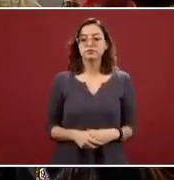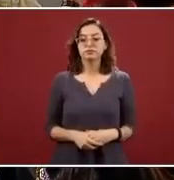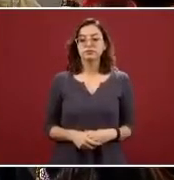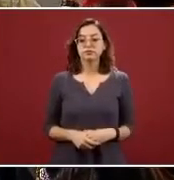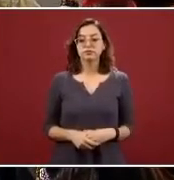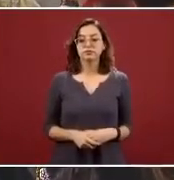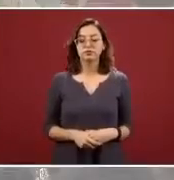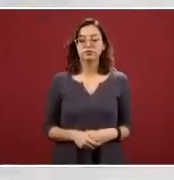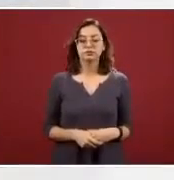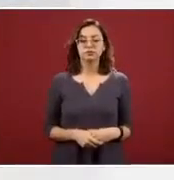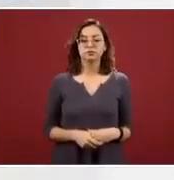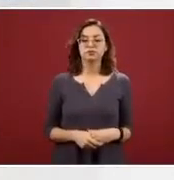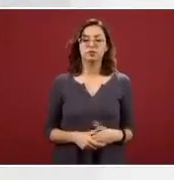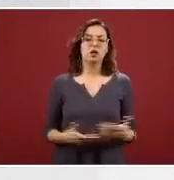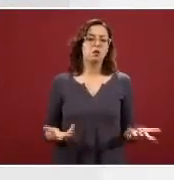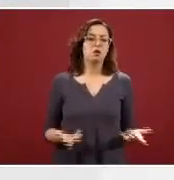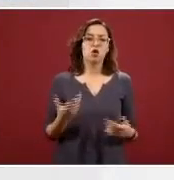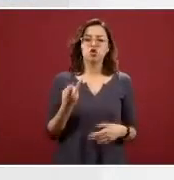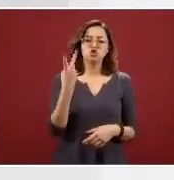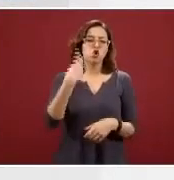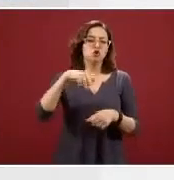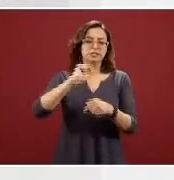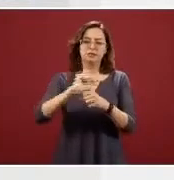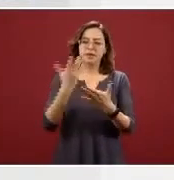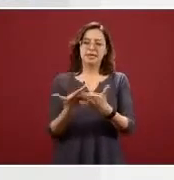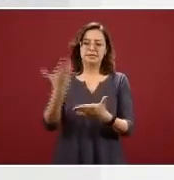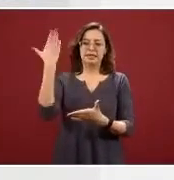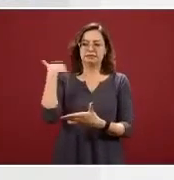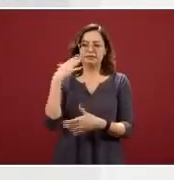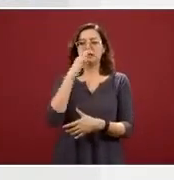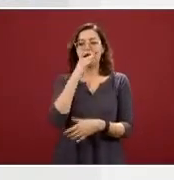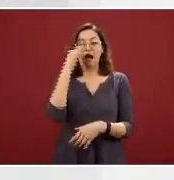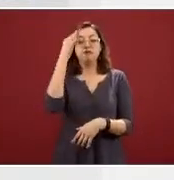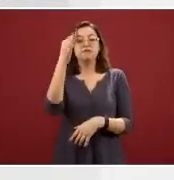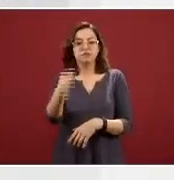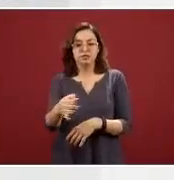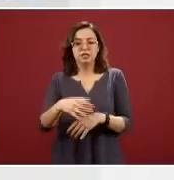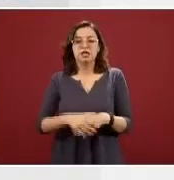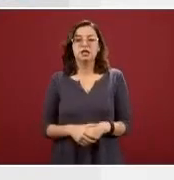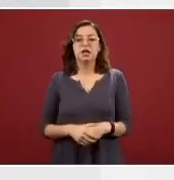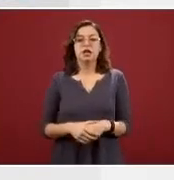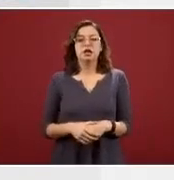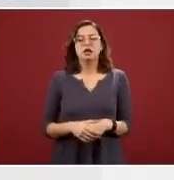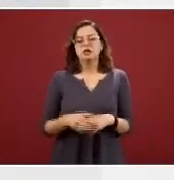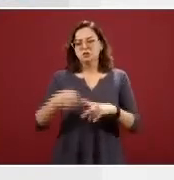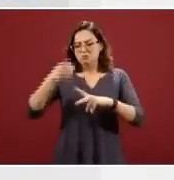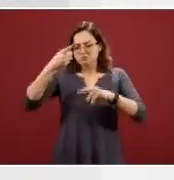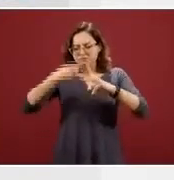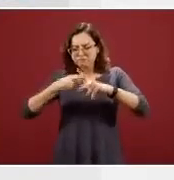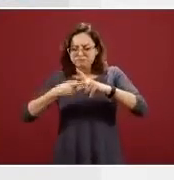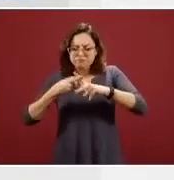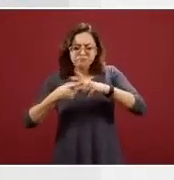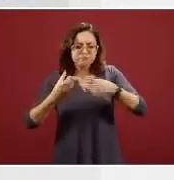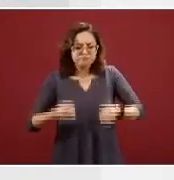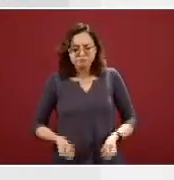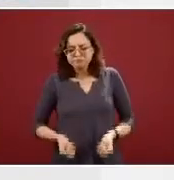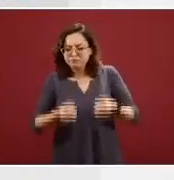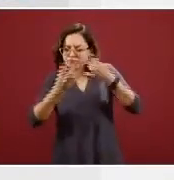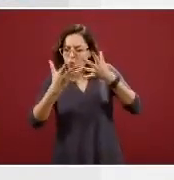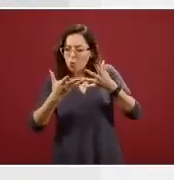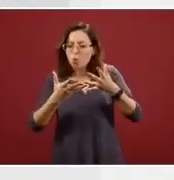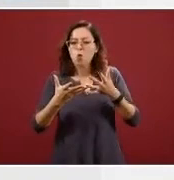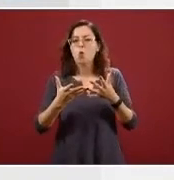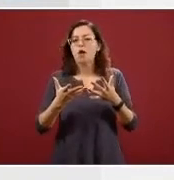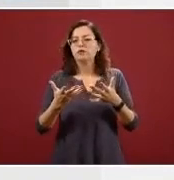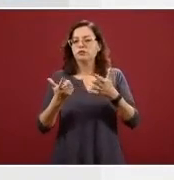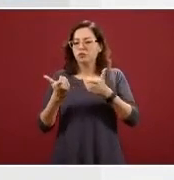hace ya poco más de 2 semanas acerca de cómo hicimos un primer cálculo de la necesidad como para definir el